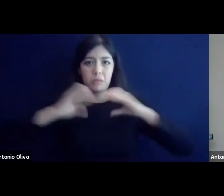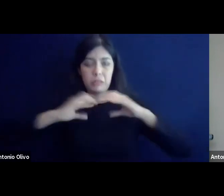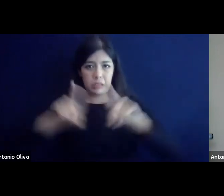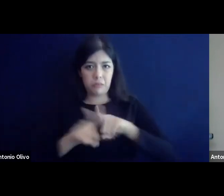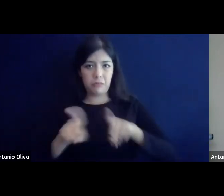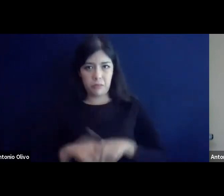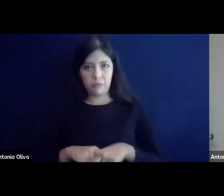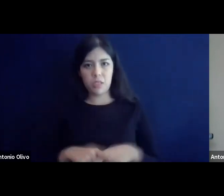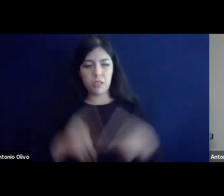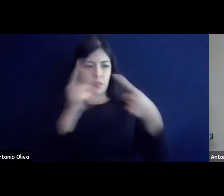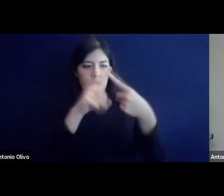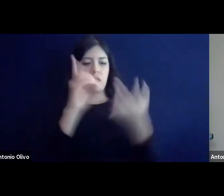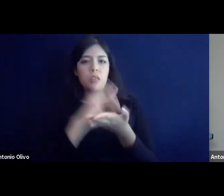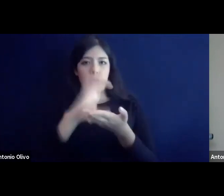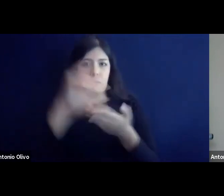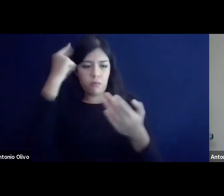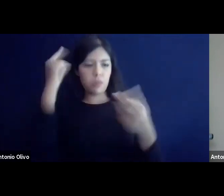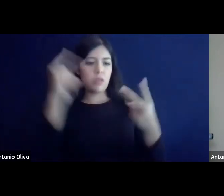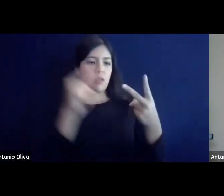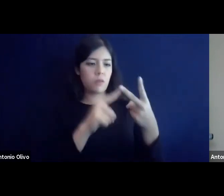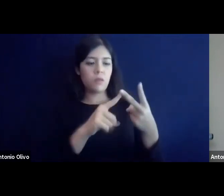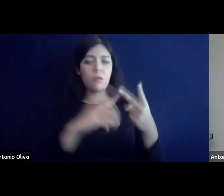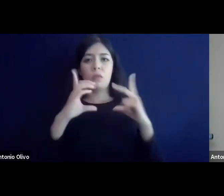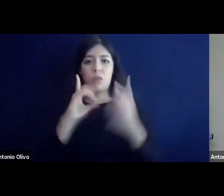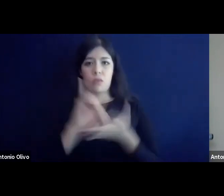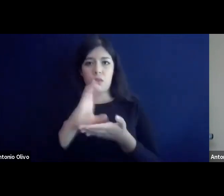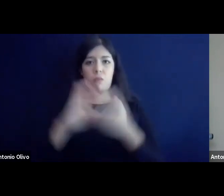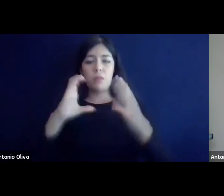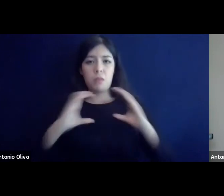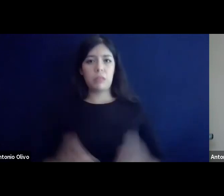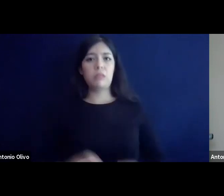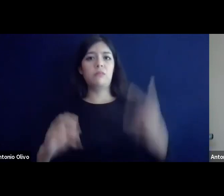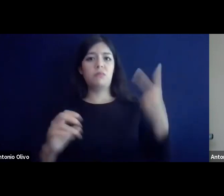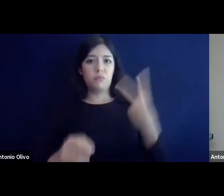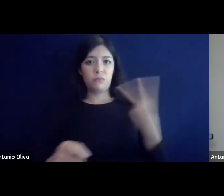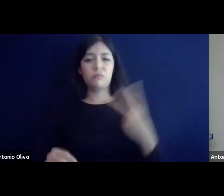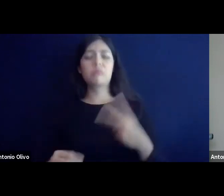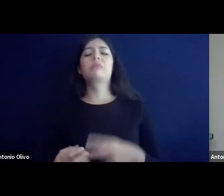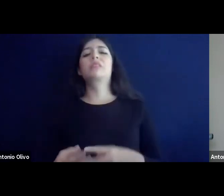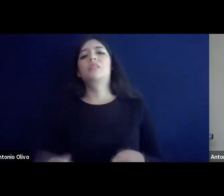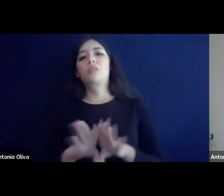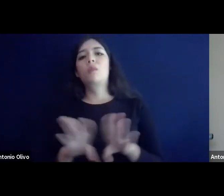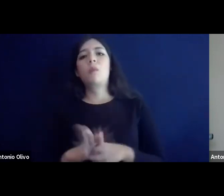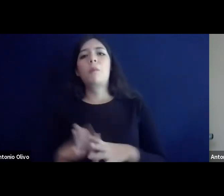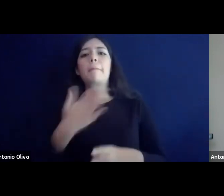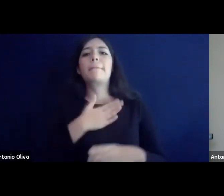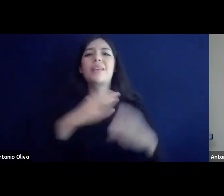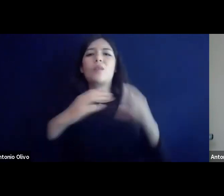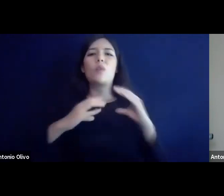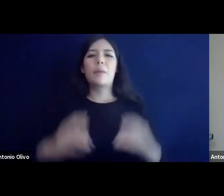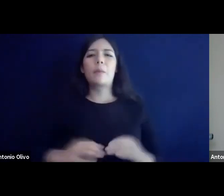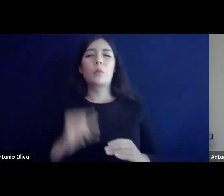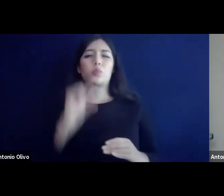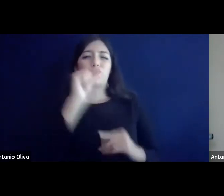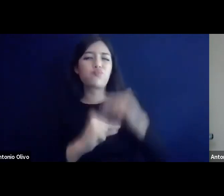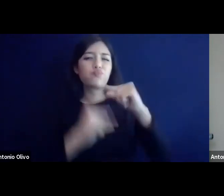¿qué es lo que pasa? Pues al final de cuentas, la distrofia muscular va evolucionando en el hacer. Cuando fui